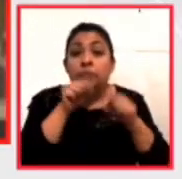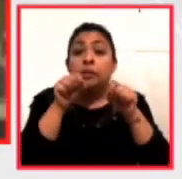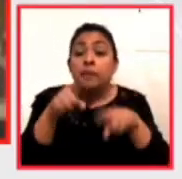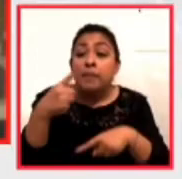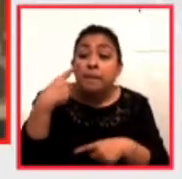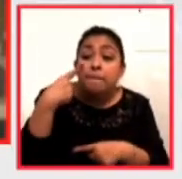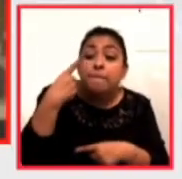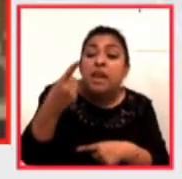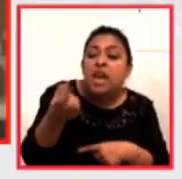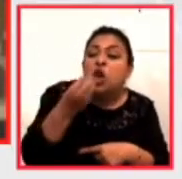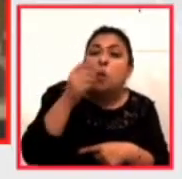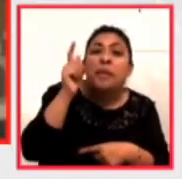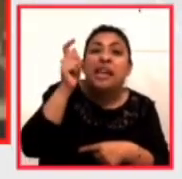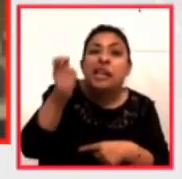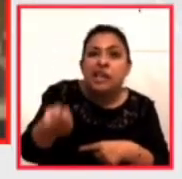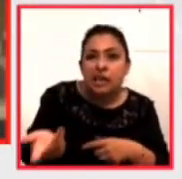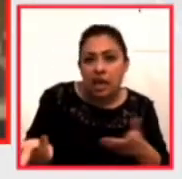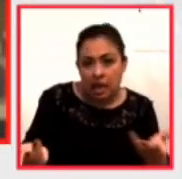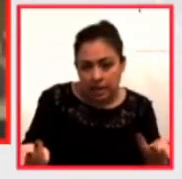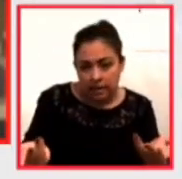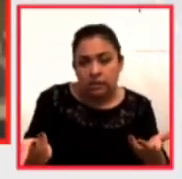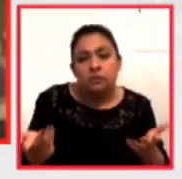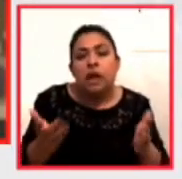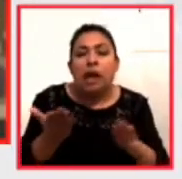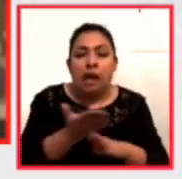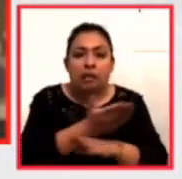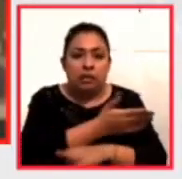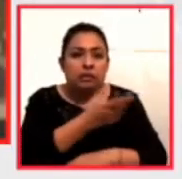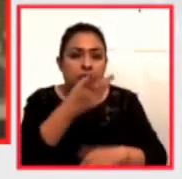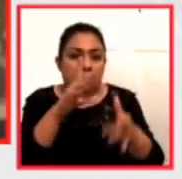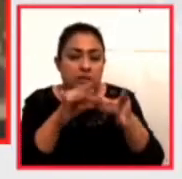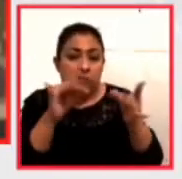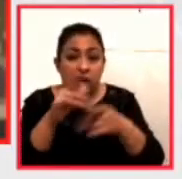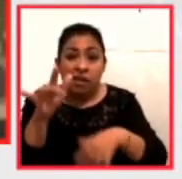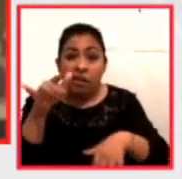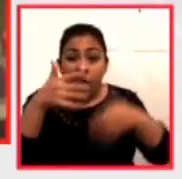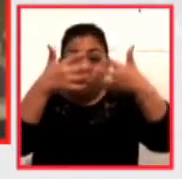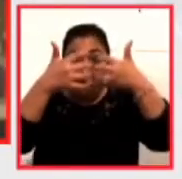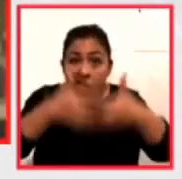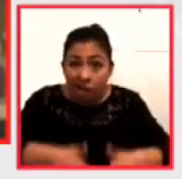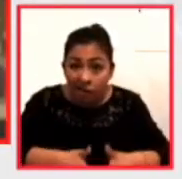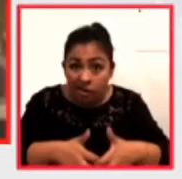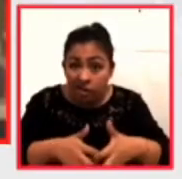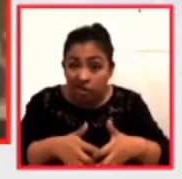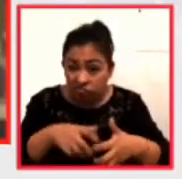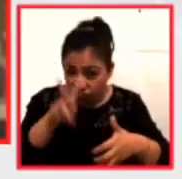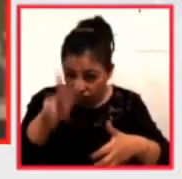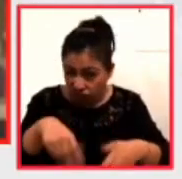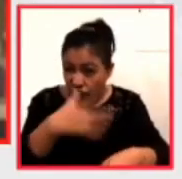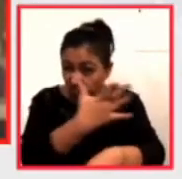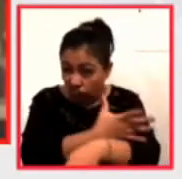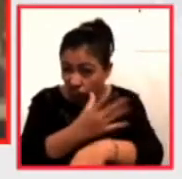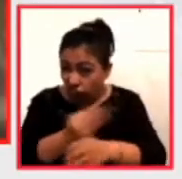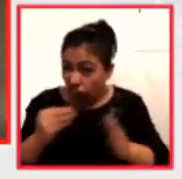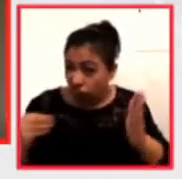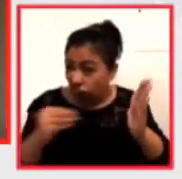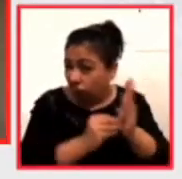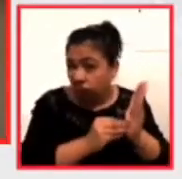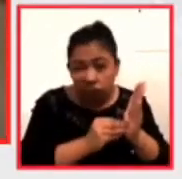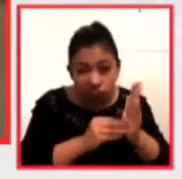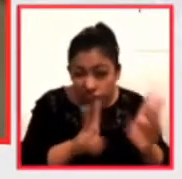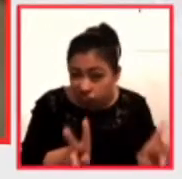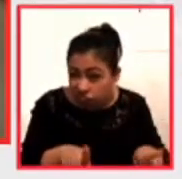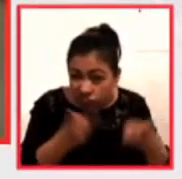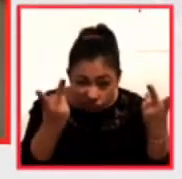están comiendo, porque como decía antes, las fábricas no siempre ponen lo que en realidad estamos consumiendo, lo que van a vender, lo que